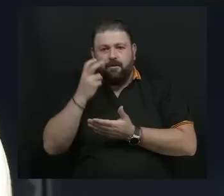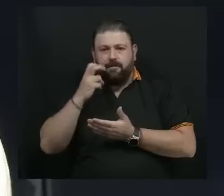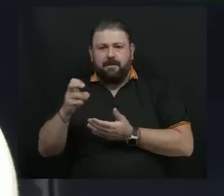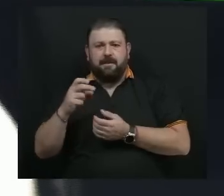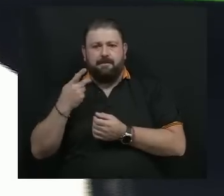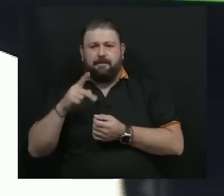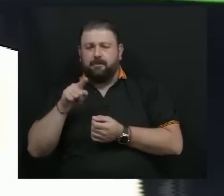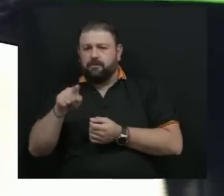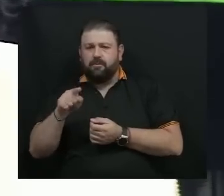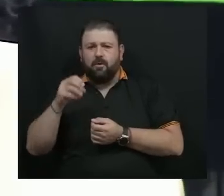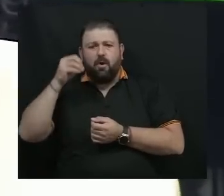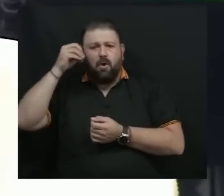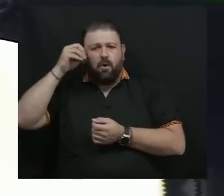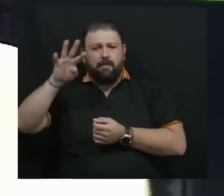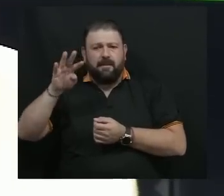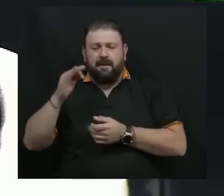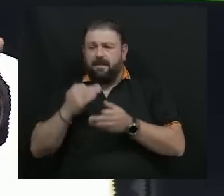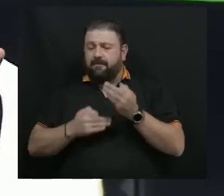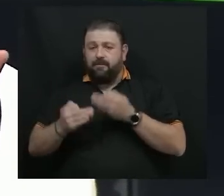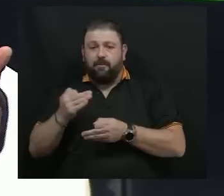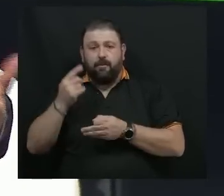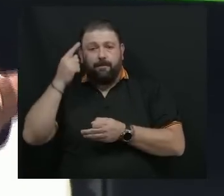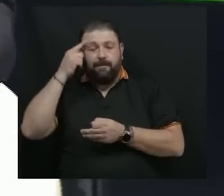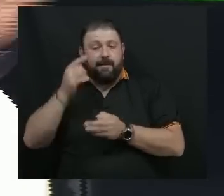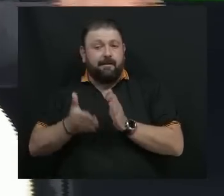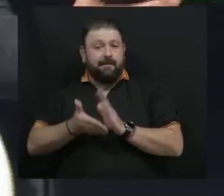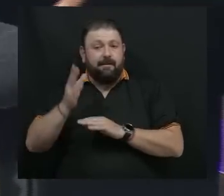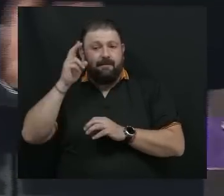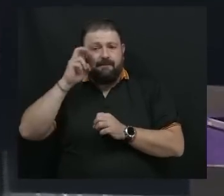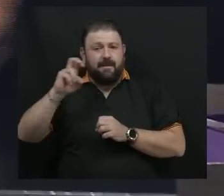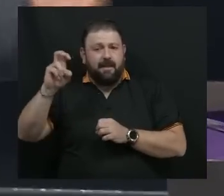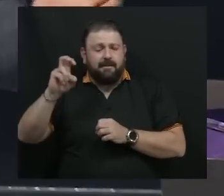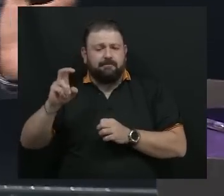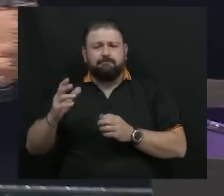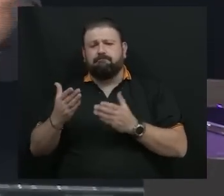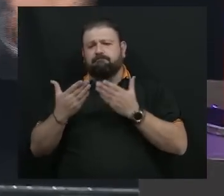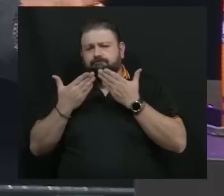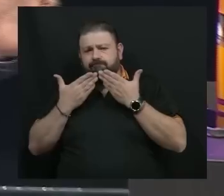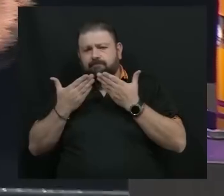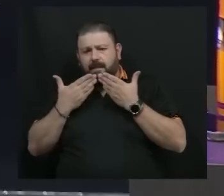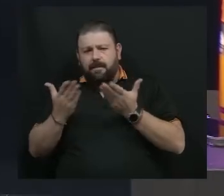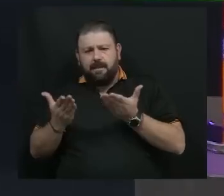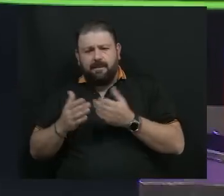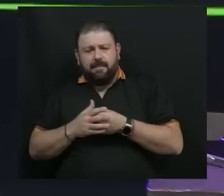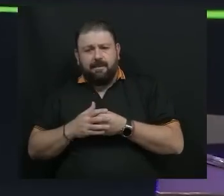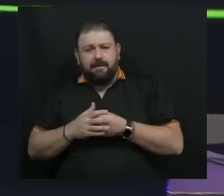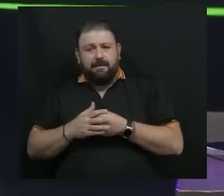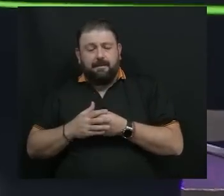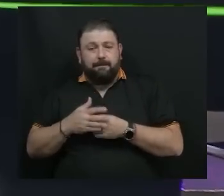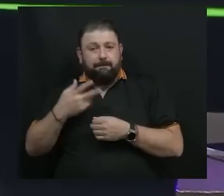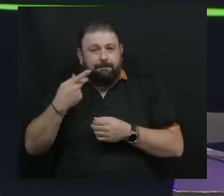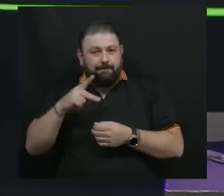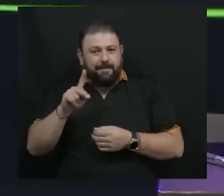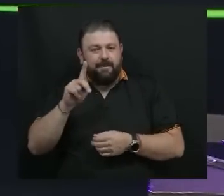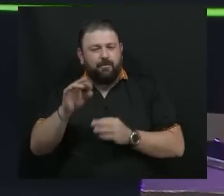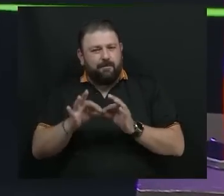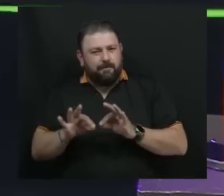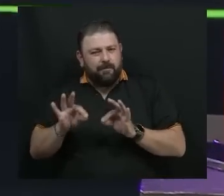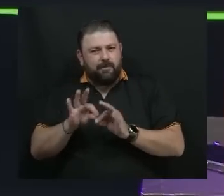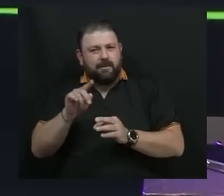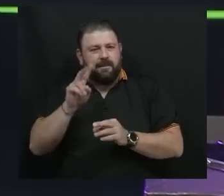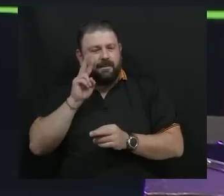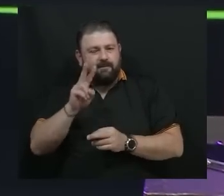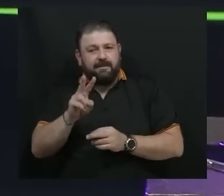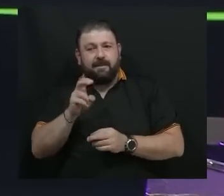estás en OmniLife solo por el próximo viaje, está bien, no te critico, está bien. Pero date cuenta de la